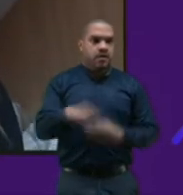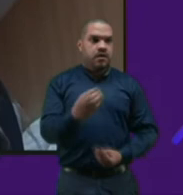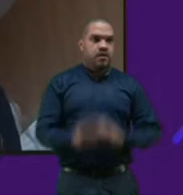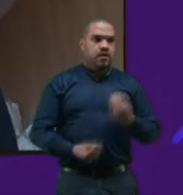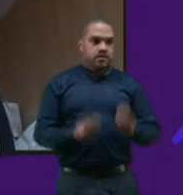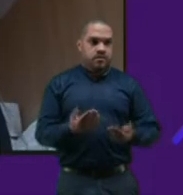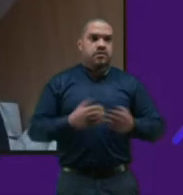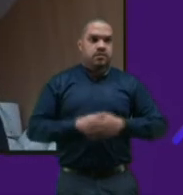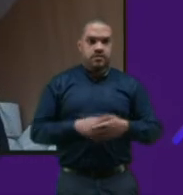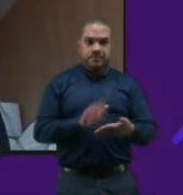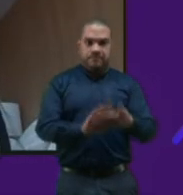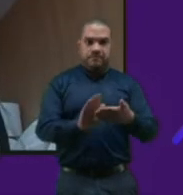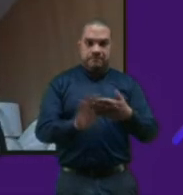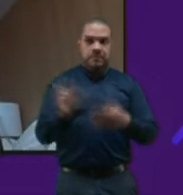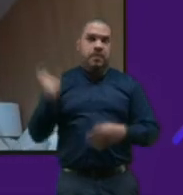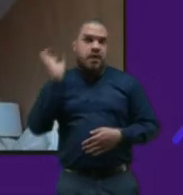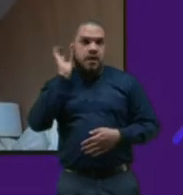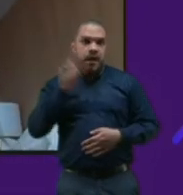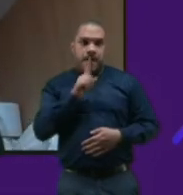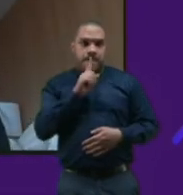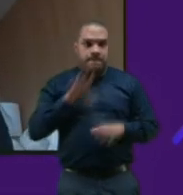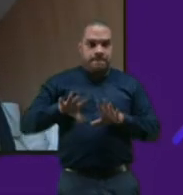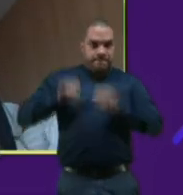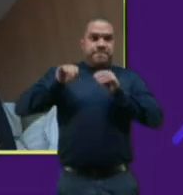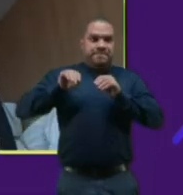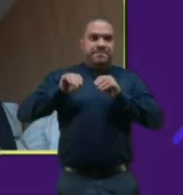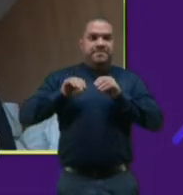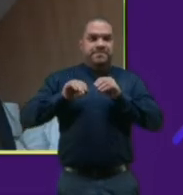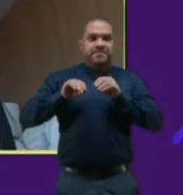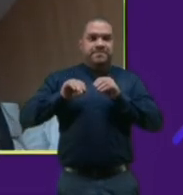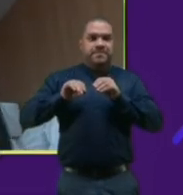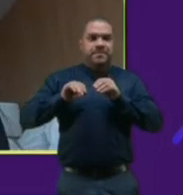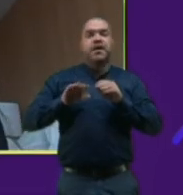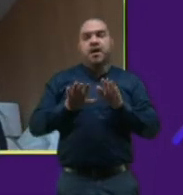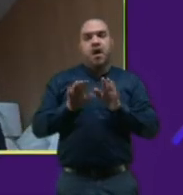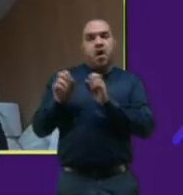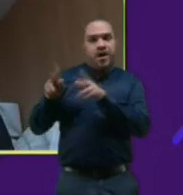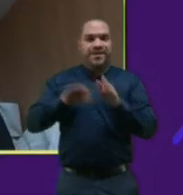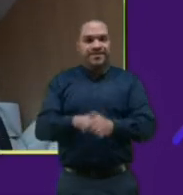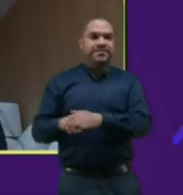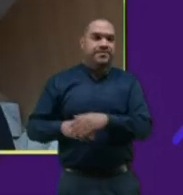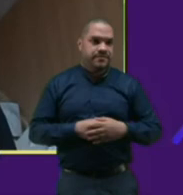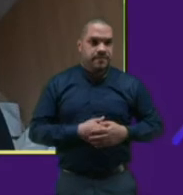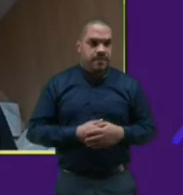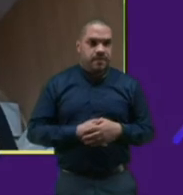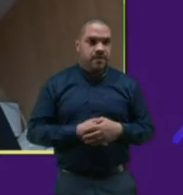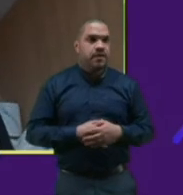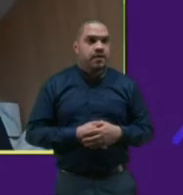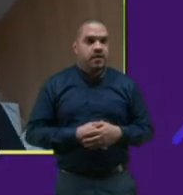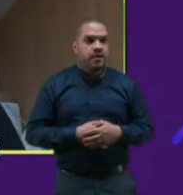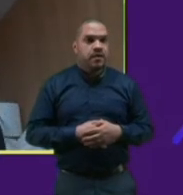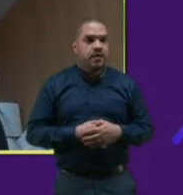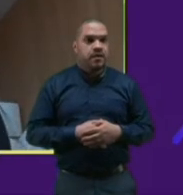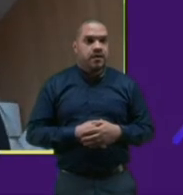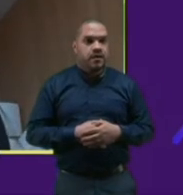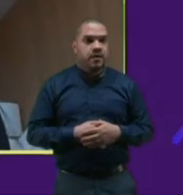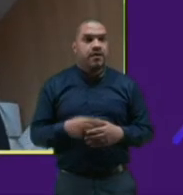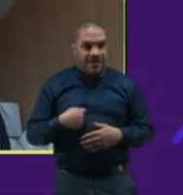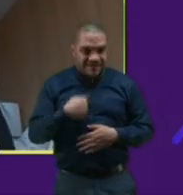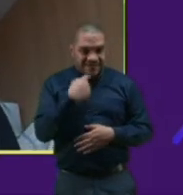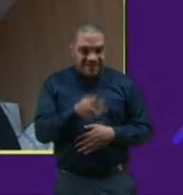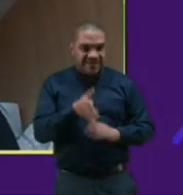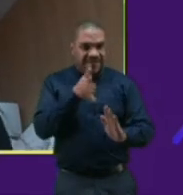Dani. No, tranqui. Y bueno, y pues, como de lo que aprendí